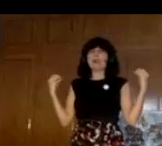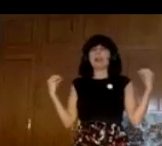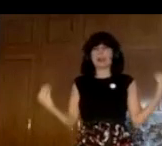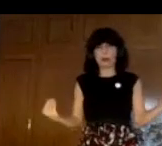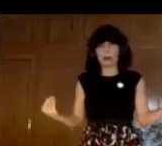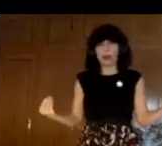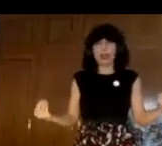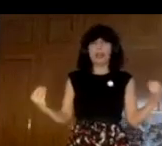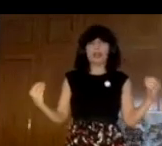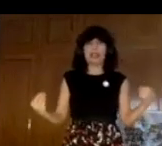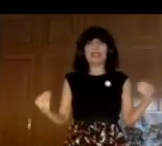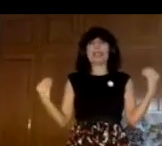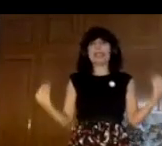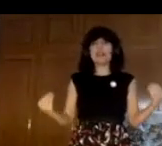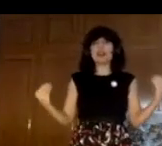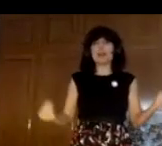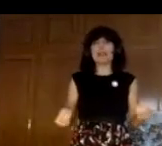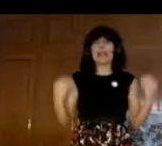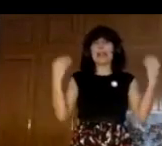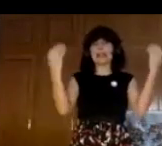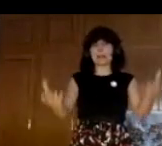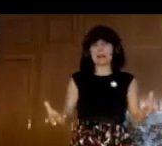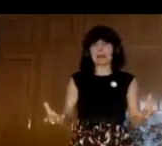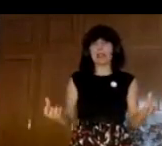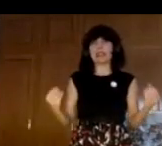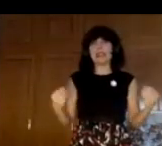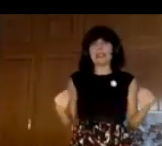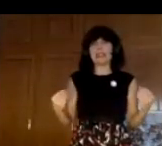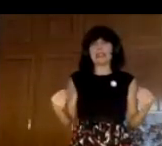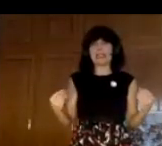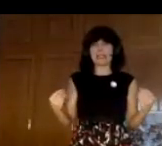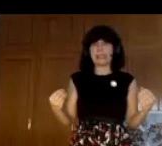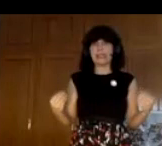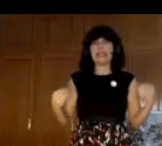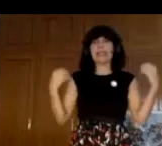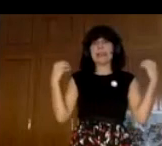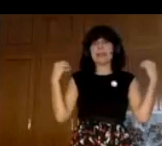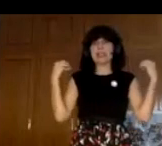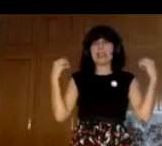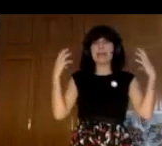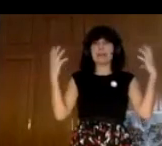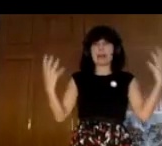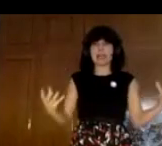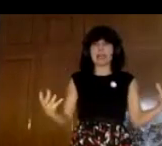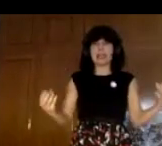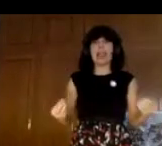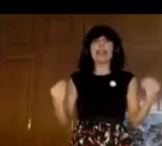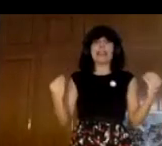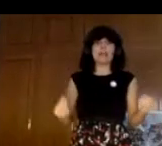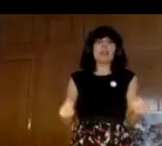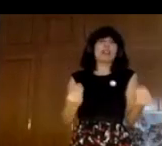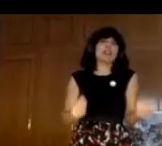un error. Entonces, intentemos comprender a las poblaciones indecisas e intentemos tener permeabilidad